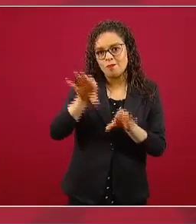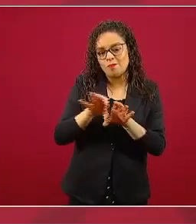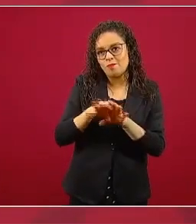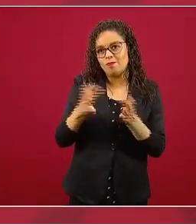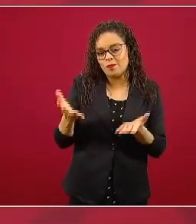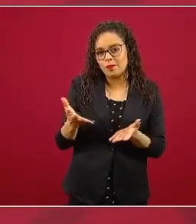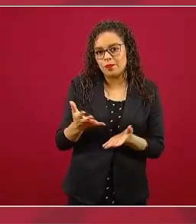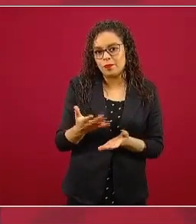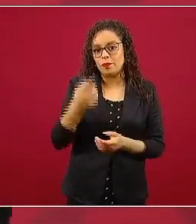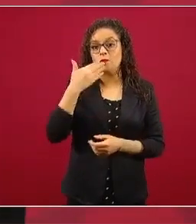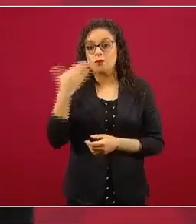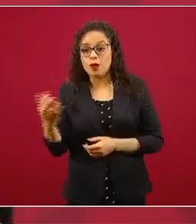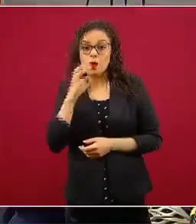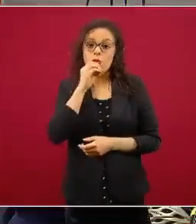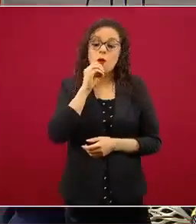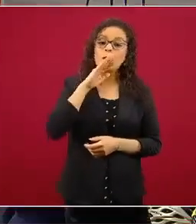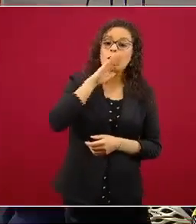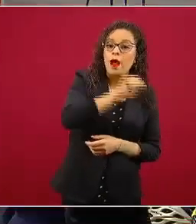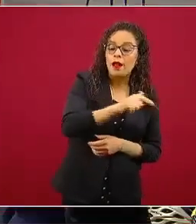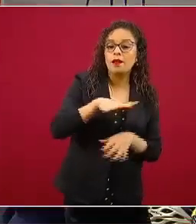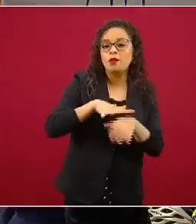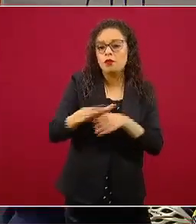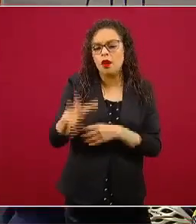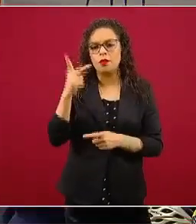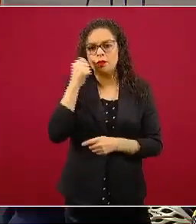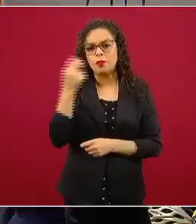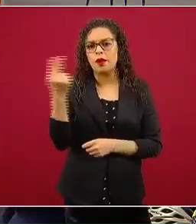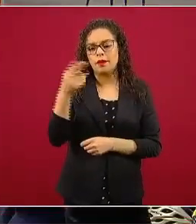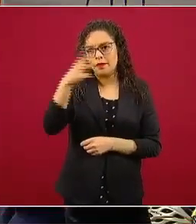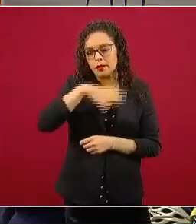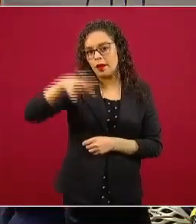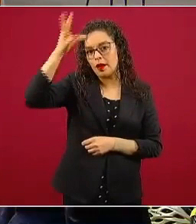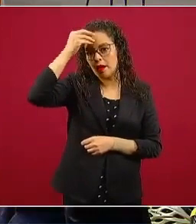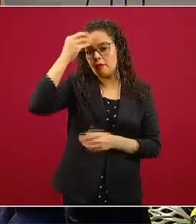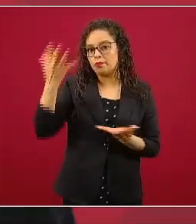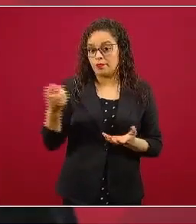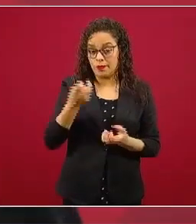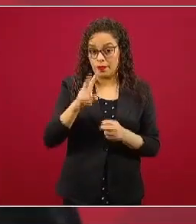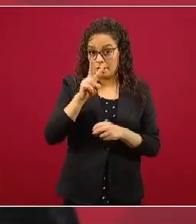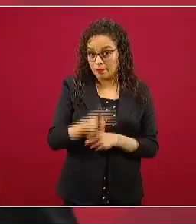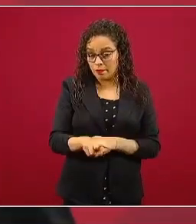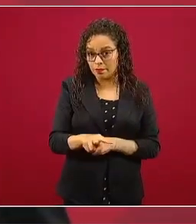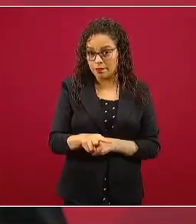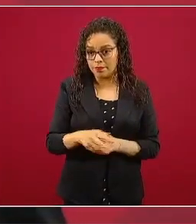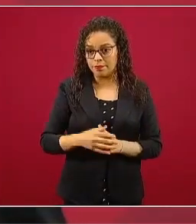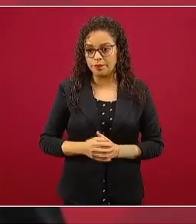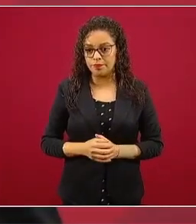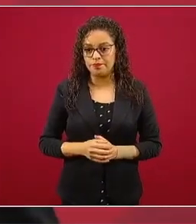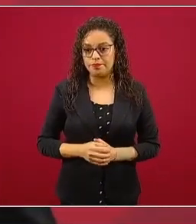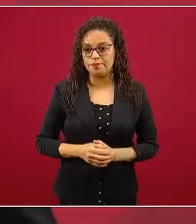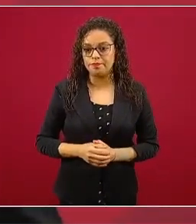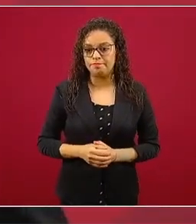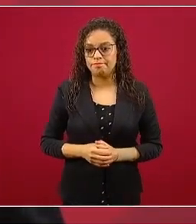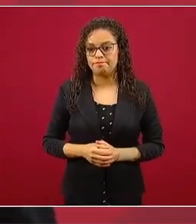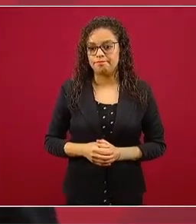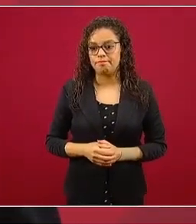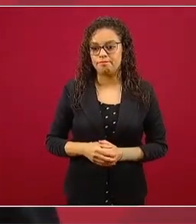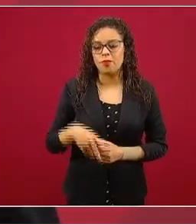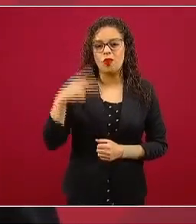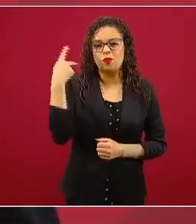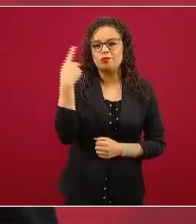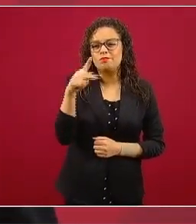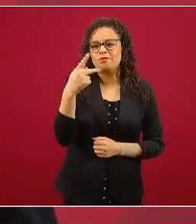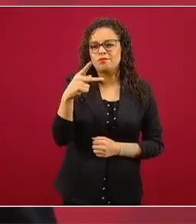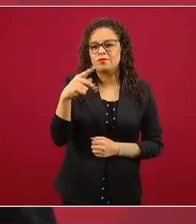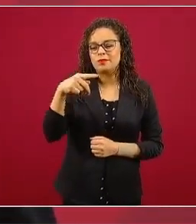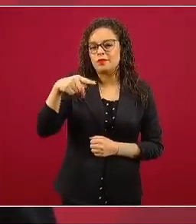aprender? Todo eso será materia pues de la estrategia que